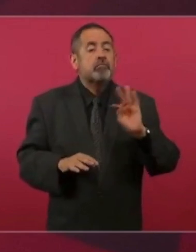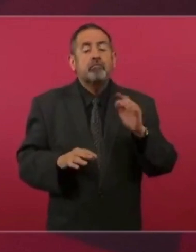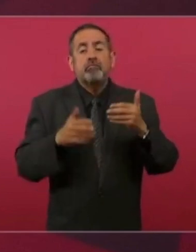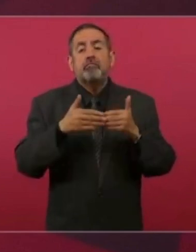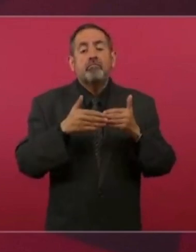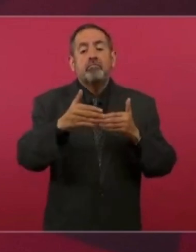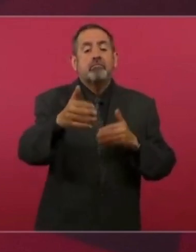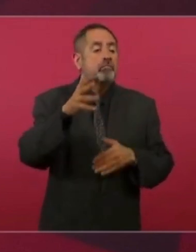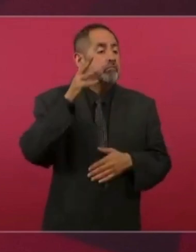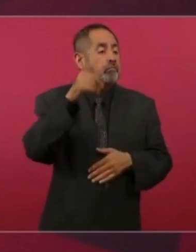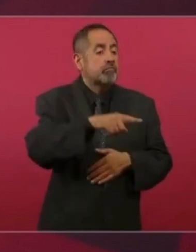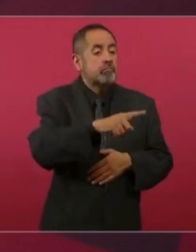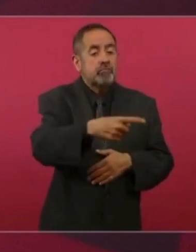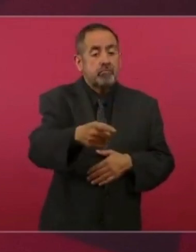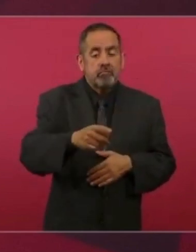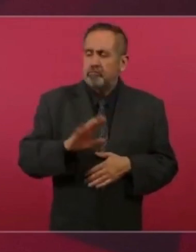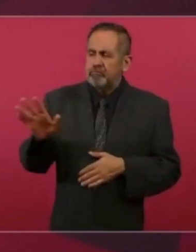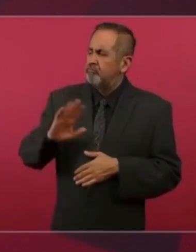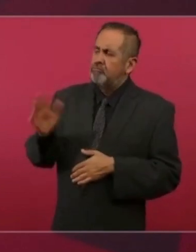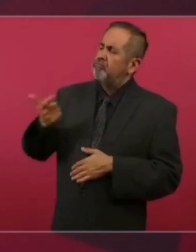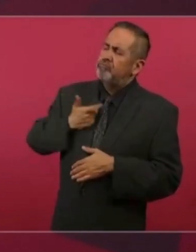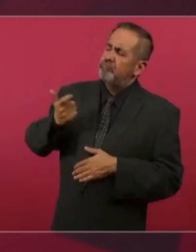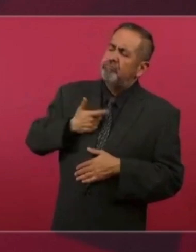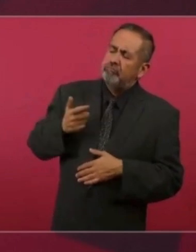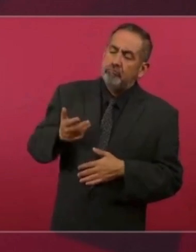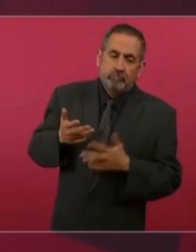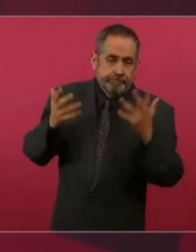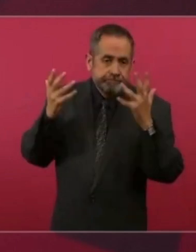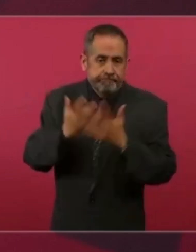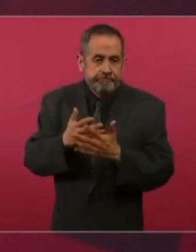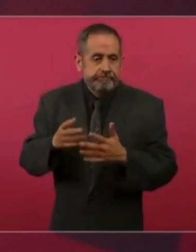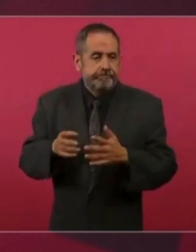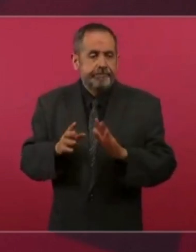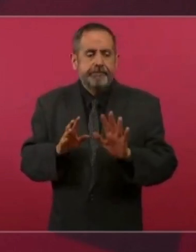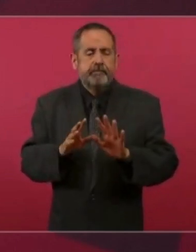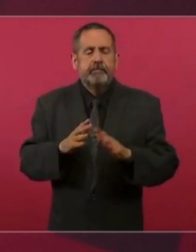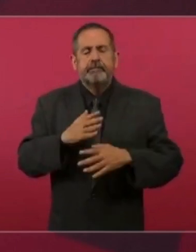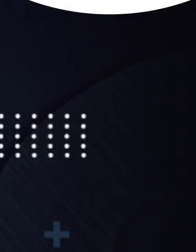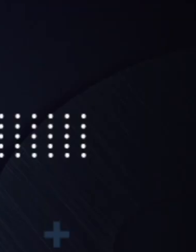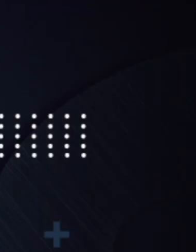que incurriera en el mismo delito iba a tener la misma protección.